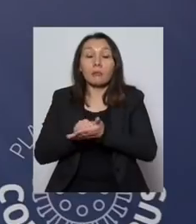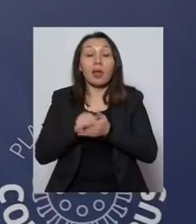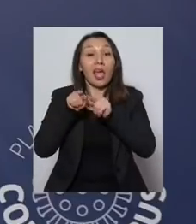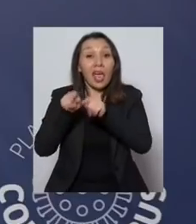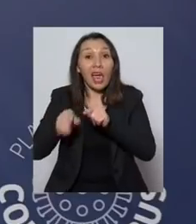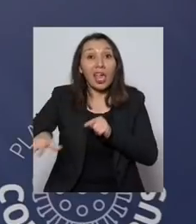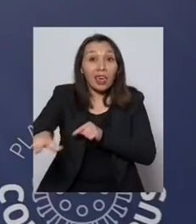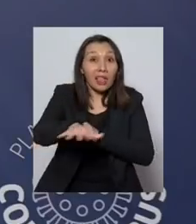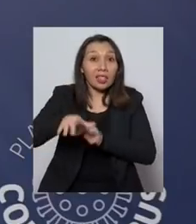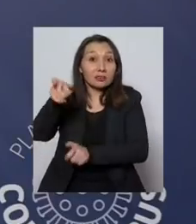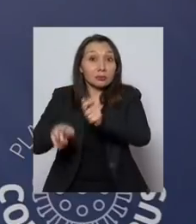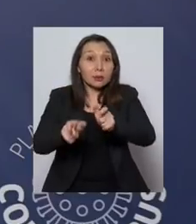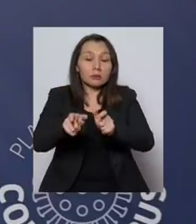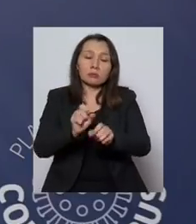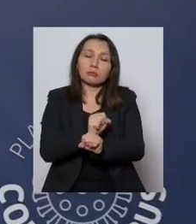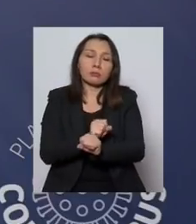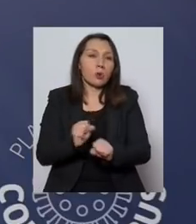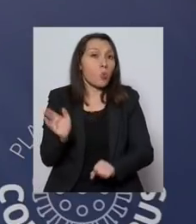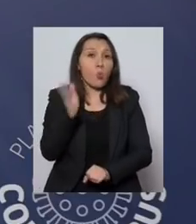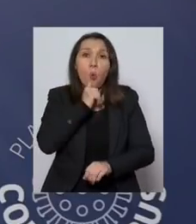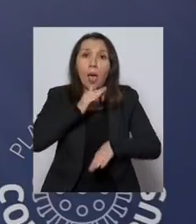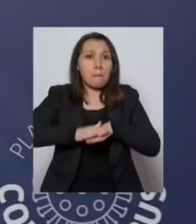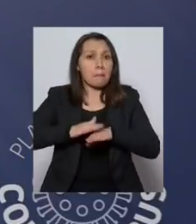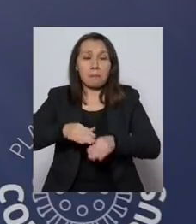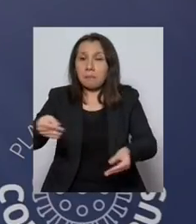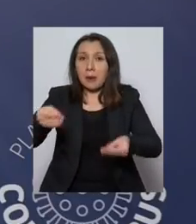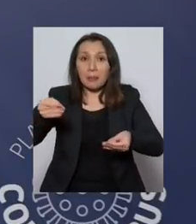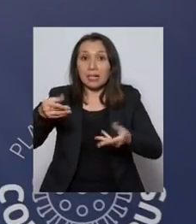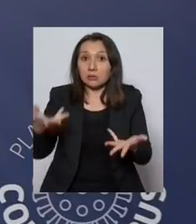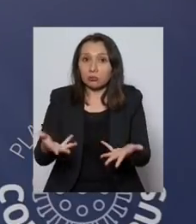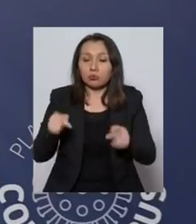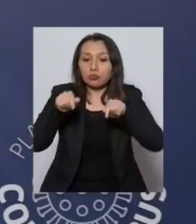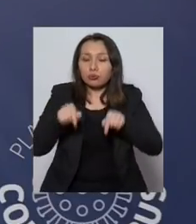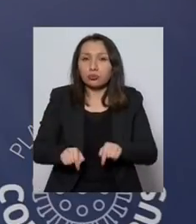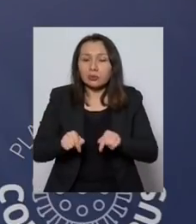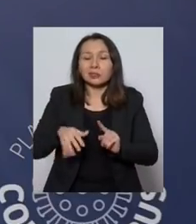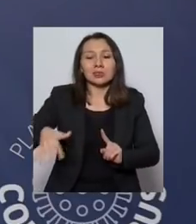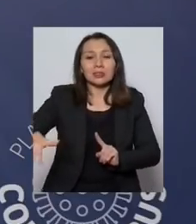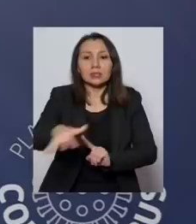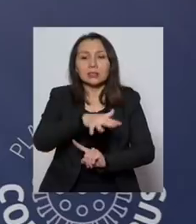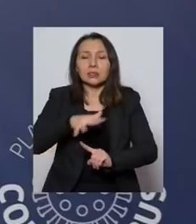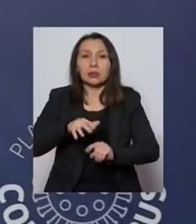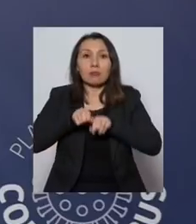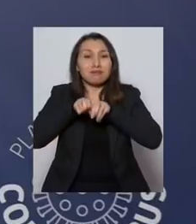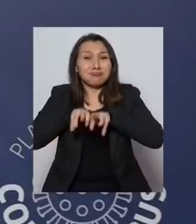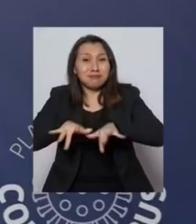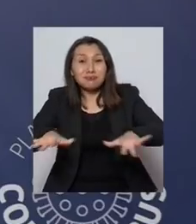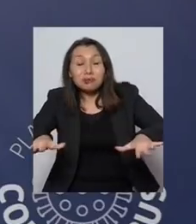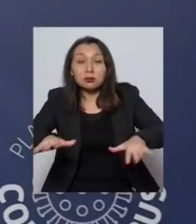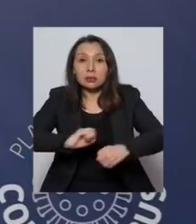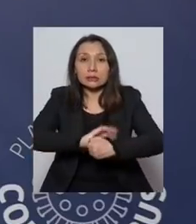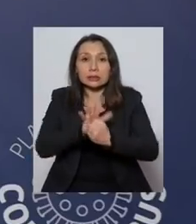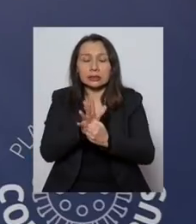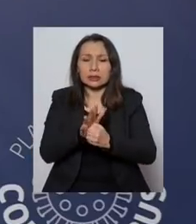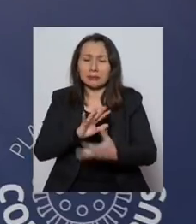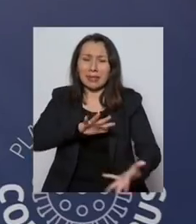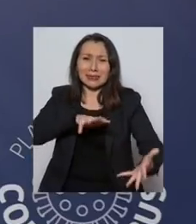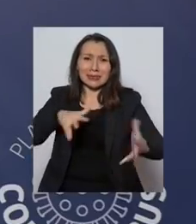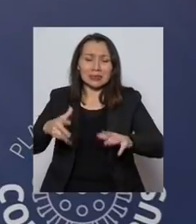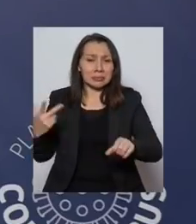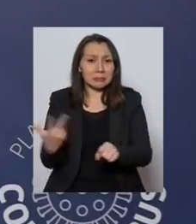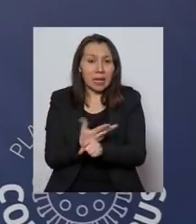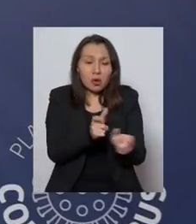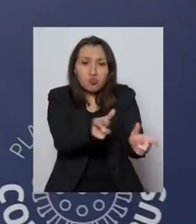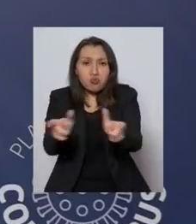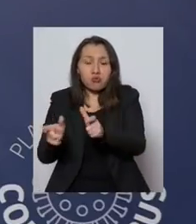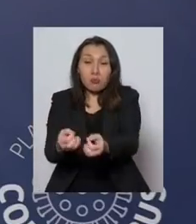ese tipo de manifestaciones tampoco existen permisos. Hoy día estamos en una situación de pandemia, en un estado de catástrofe.